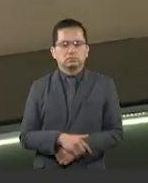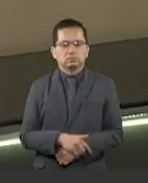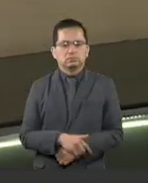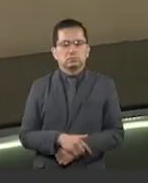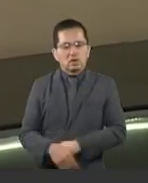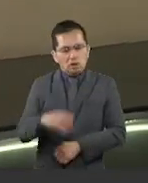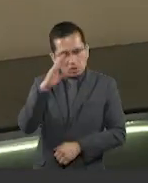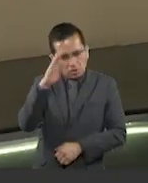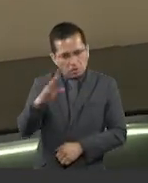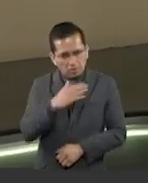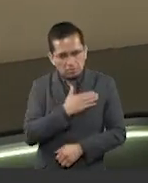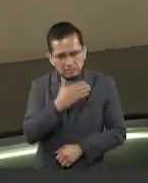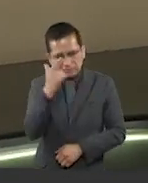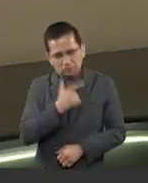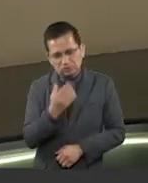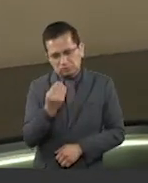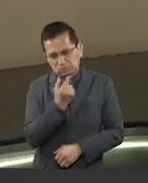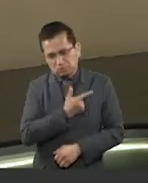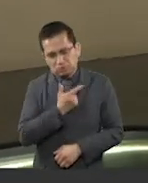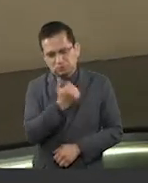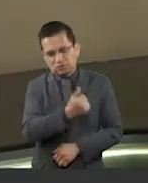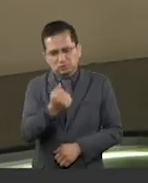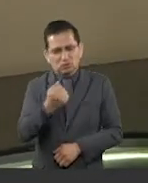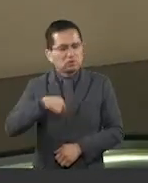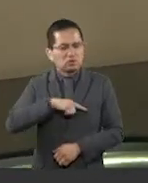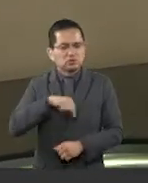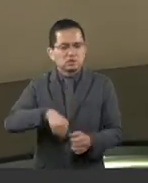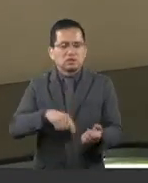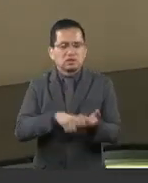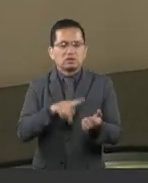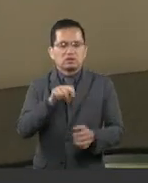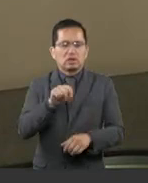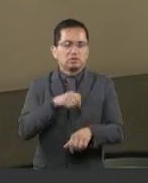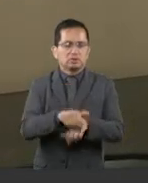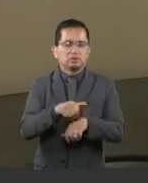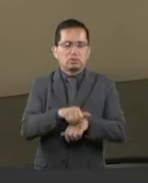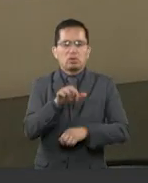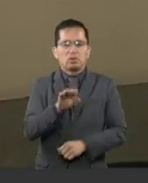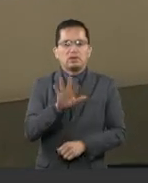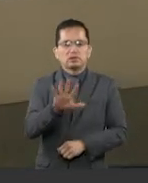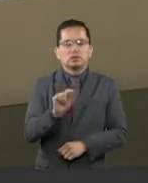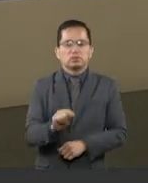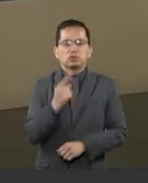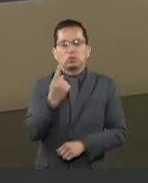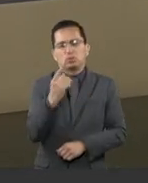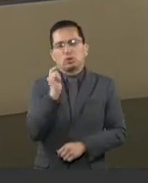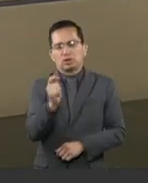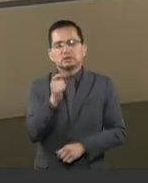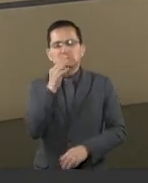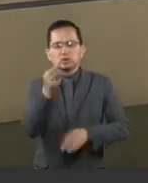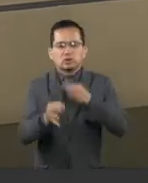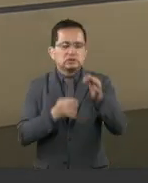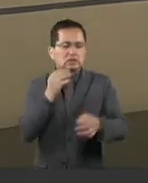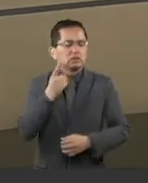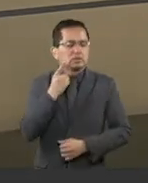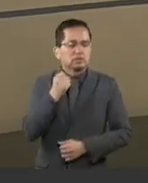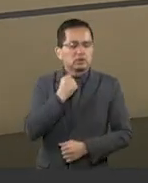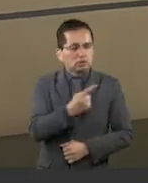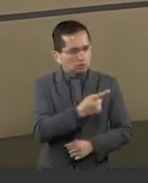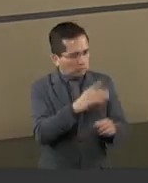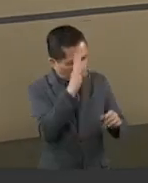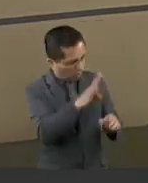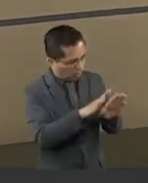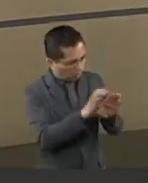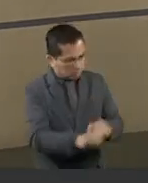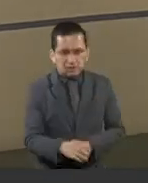Qué tal Buenas noches es un gusto saludarle por la frecuencia del 45.1 aquí en noticias del Congreso César Aldama Cómo estás Erica grote muy bien Buenas noches Hay que